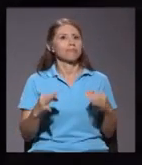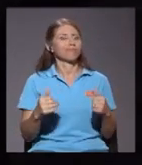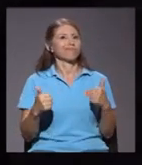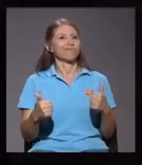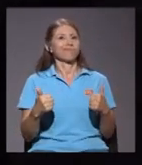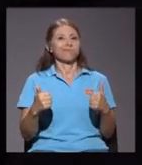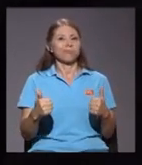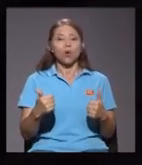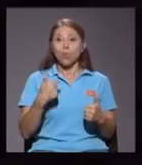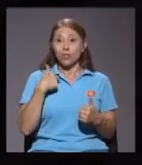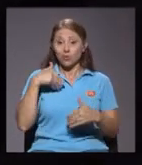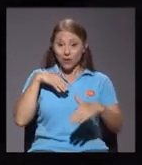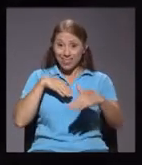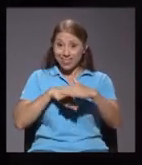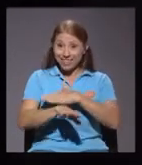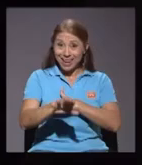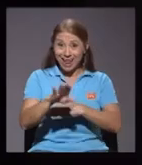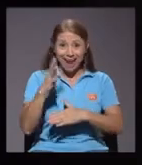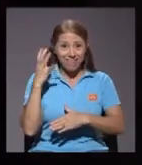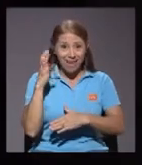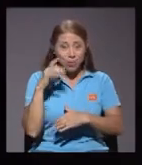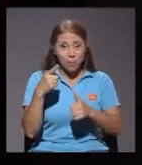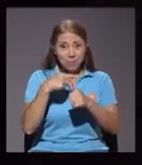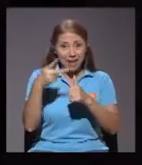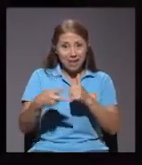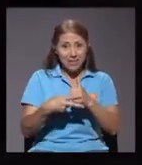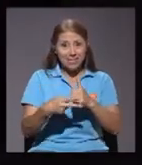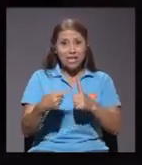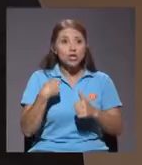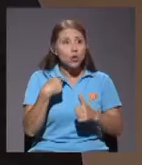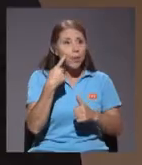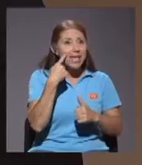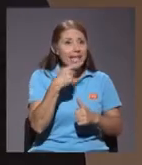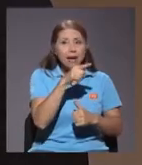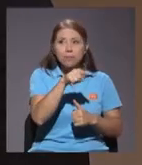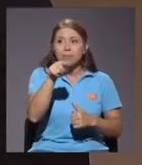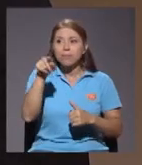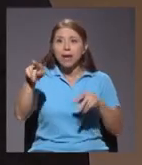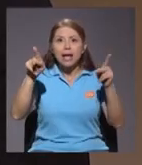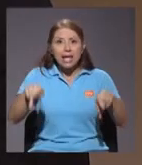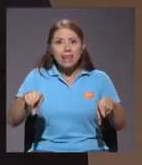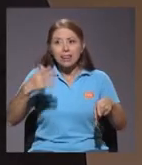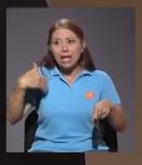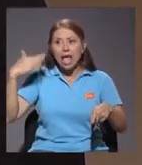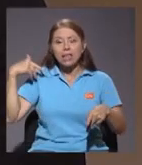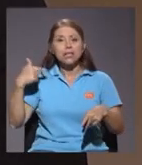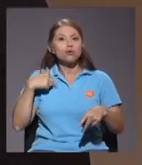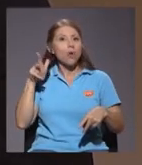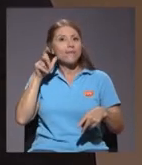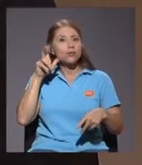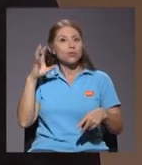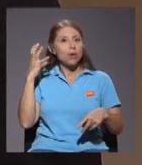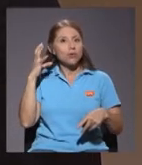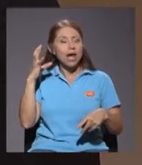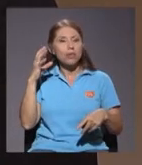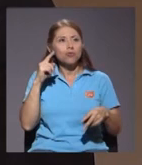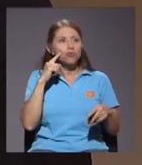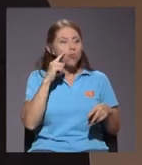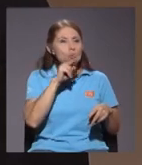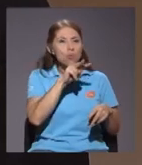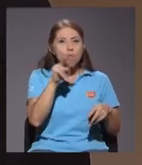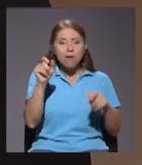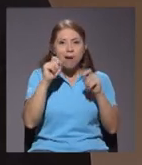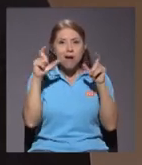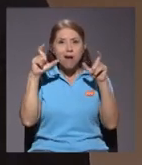cuando entré a la radio la primera vez y veía veía la gente que yo había escuchado y realmente me impresionó mucho y entonces